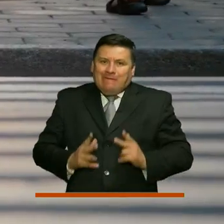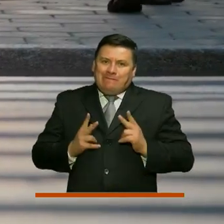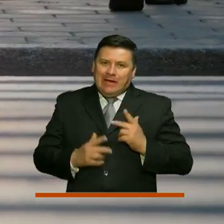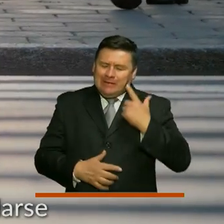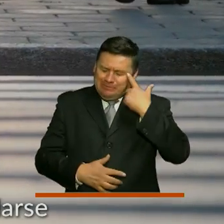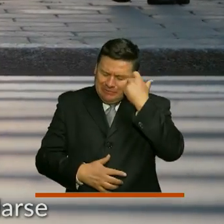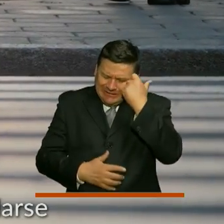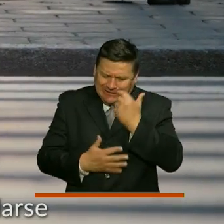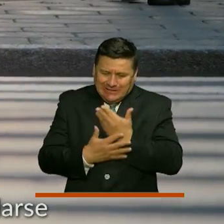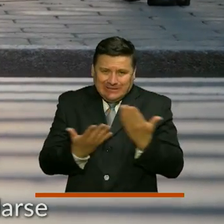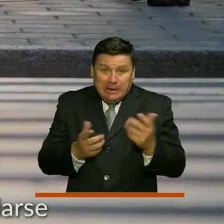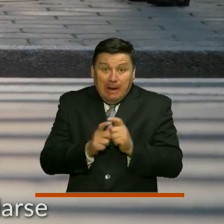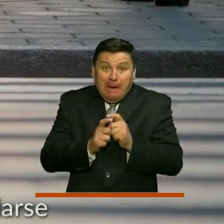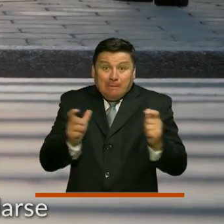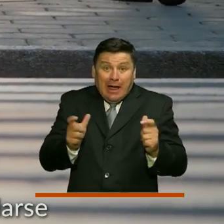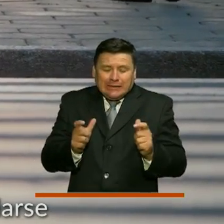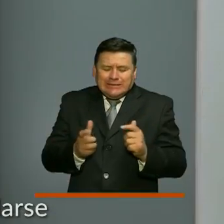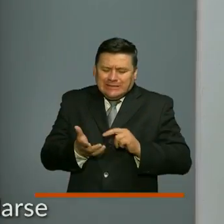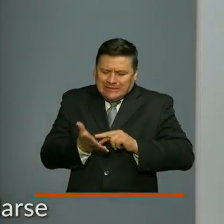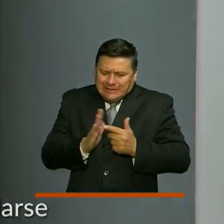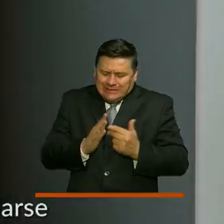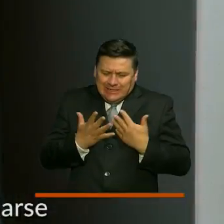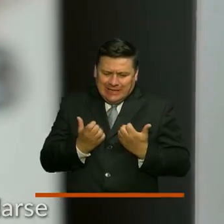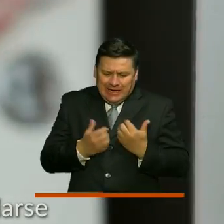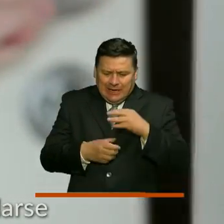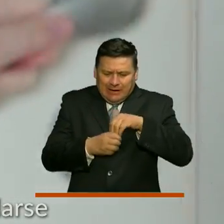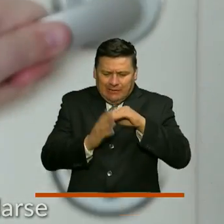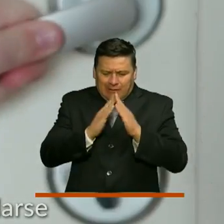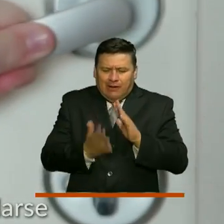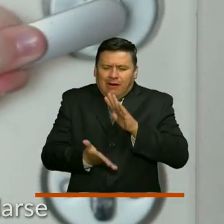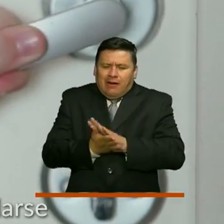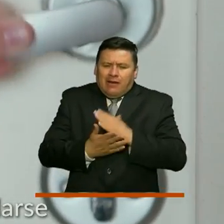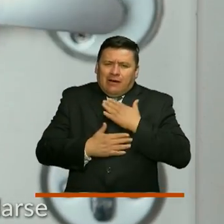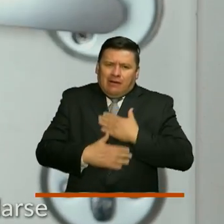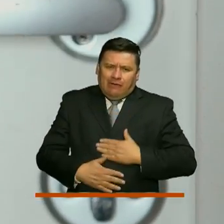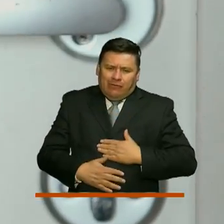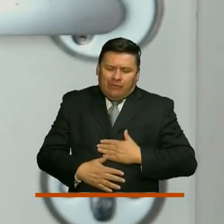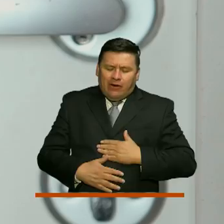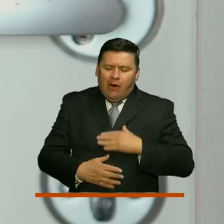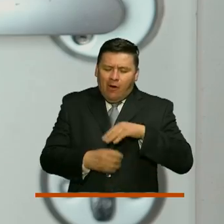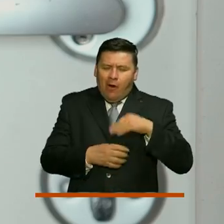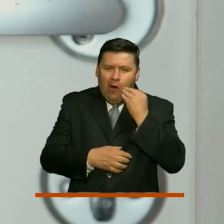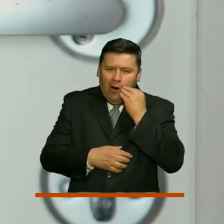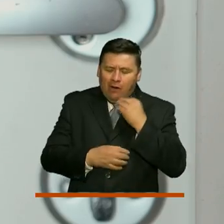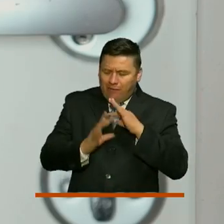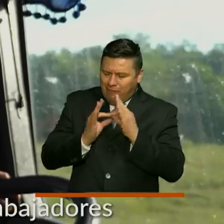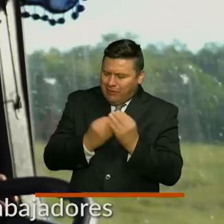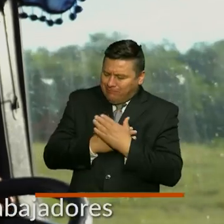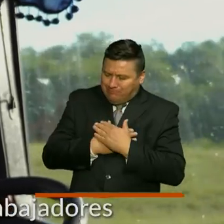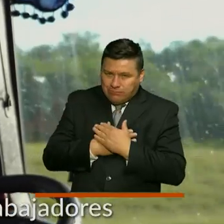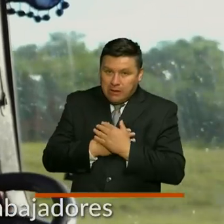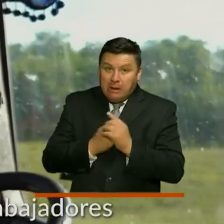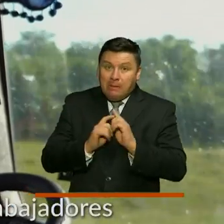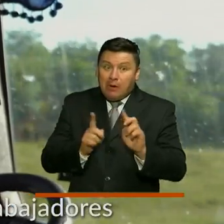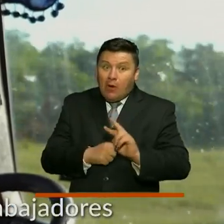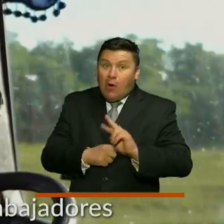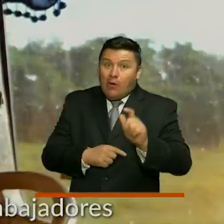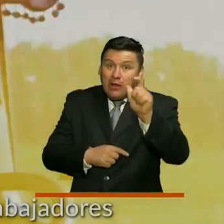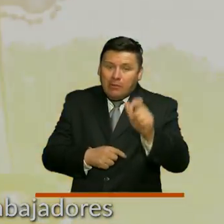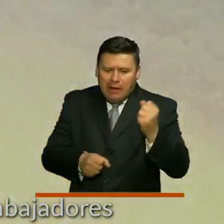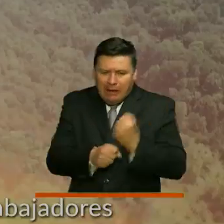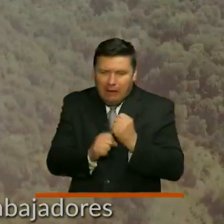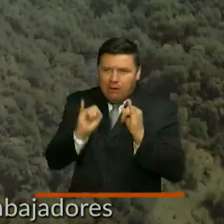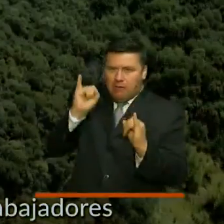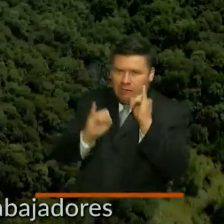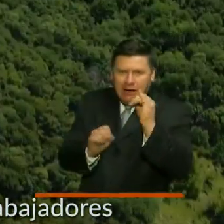puso un desafío. Es una gran ayuda también para mí, porque ya puedo andar aquí en México sin miedo a los que me agarren, me deporten, para otros, como los